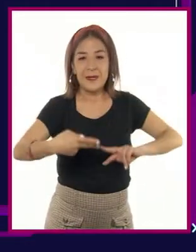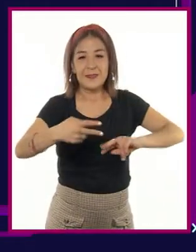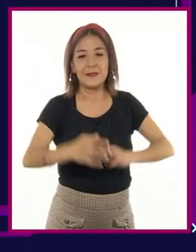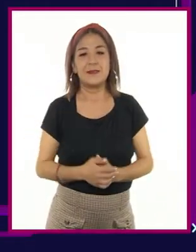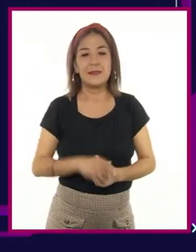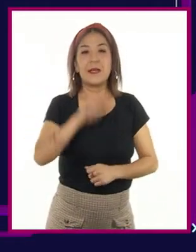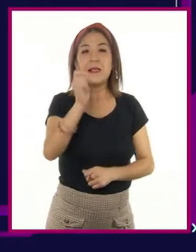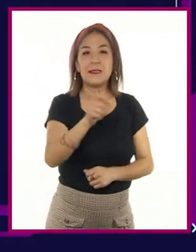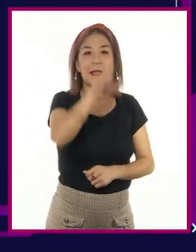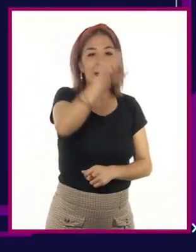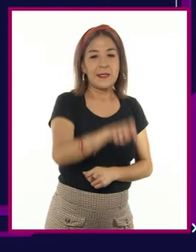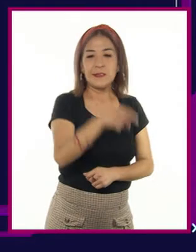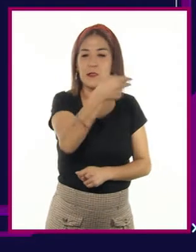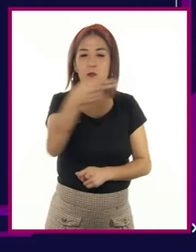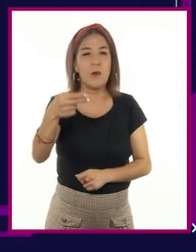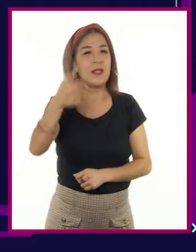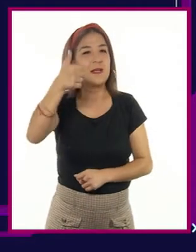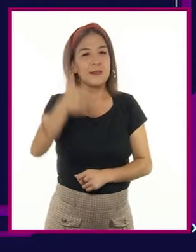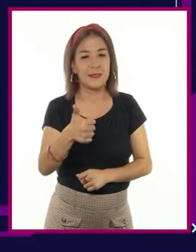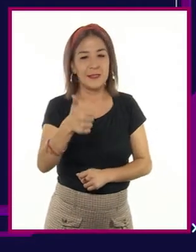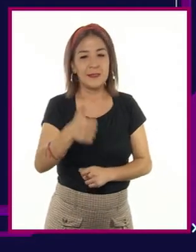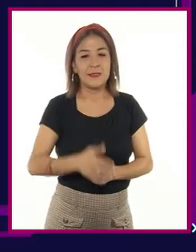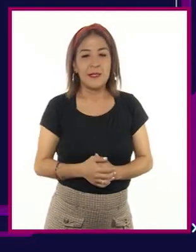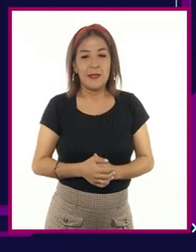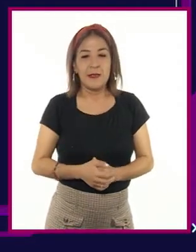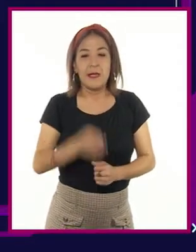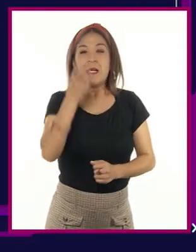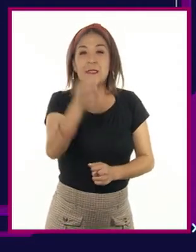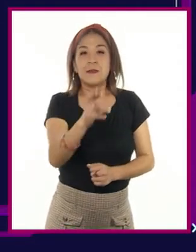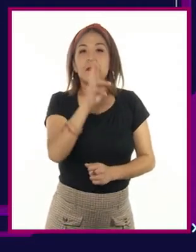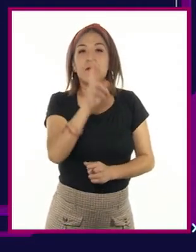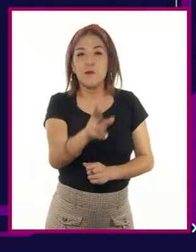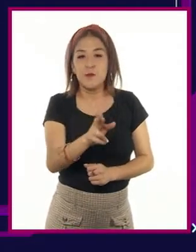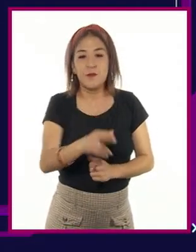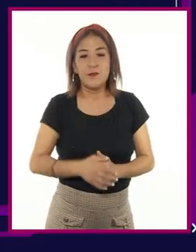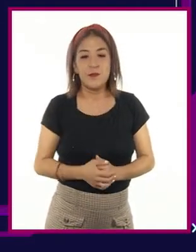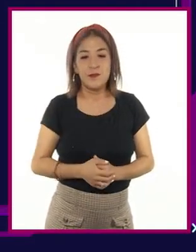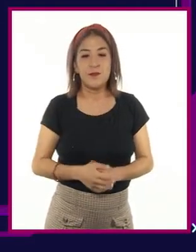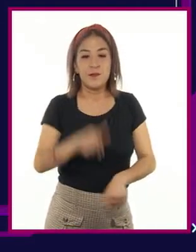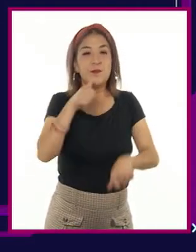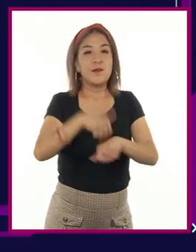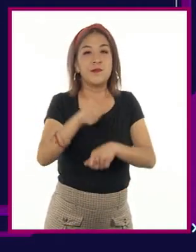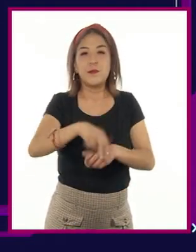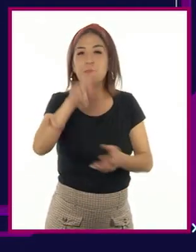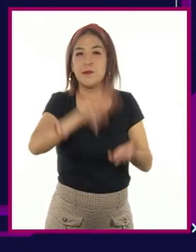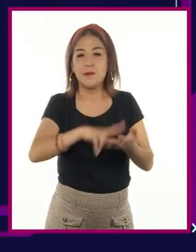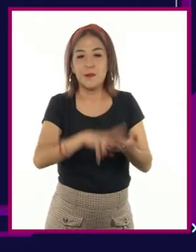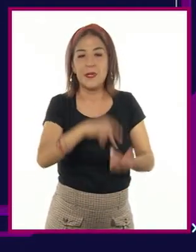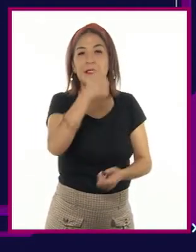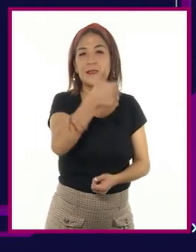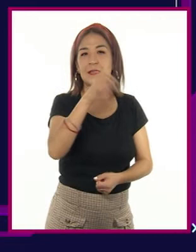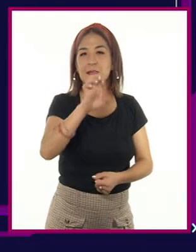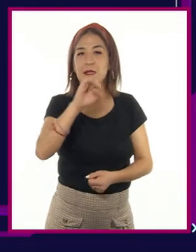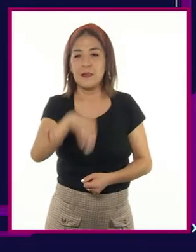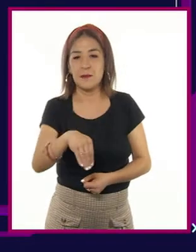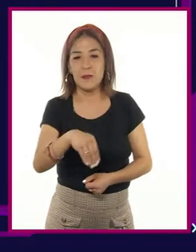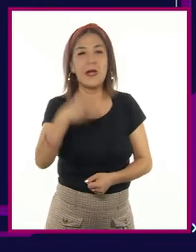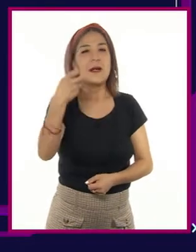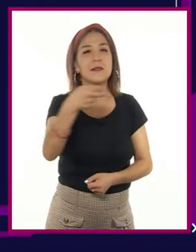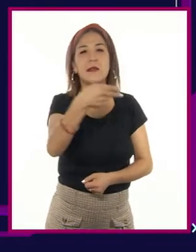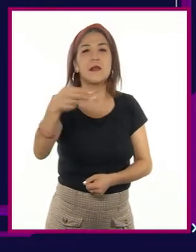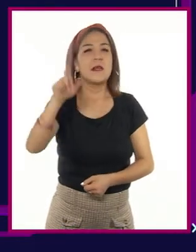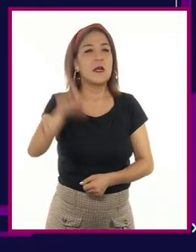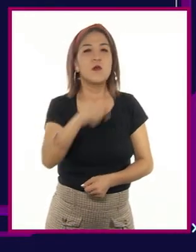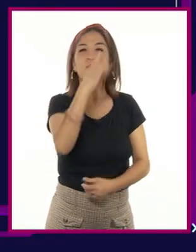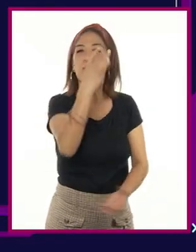x es igual a 6 de este modo la incógnita tiene un valor de 6 centímetros y es único para el